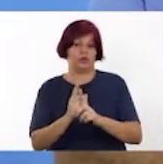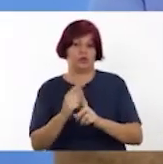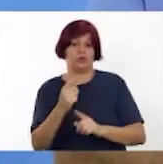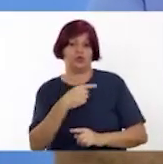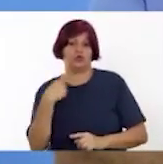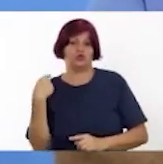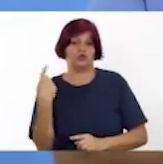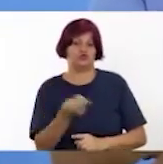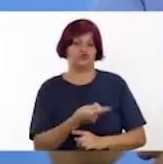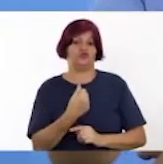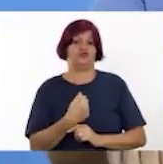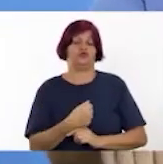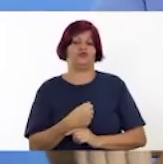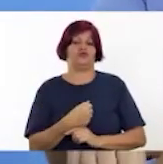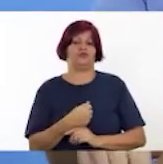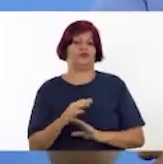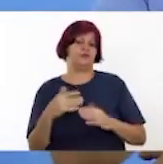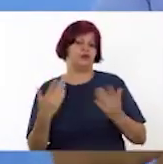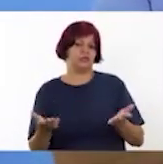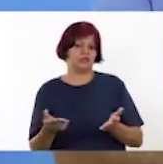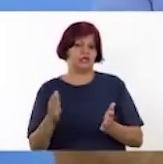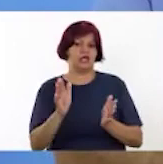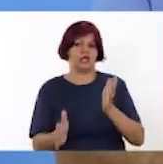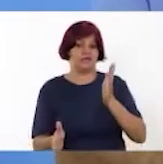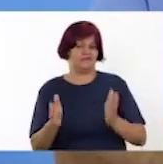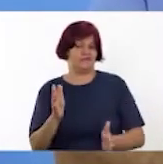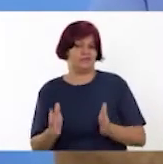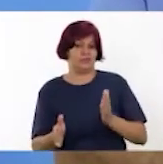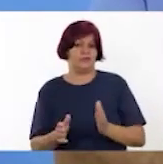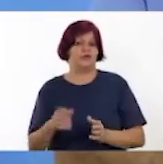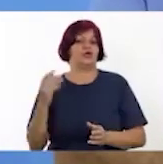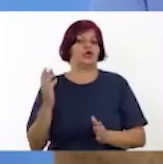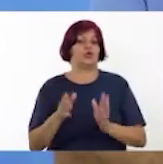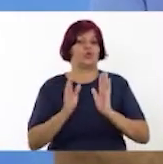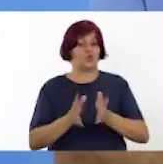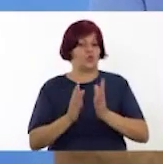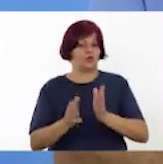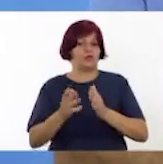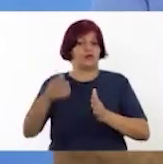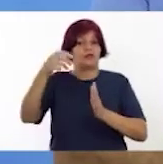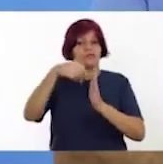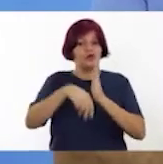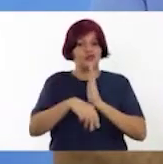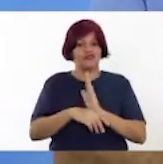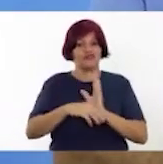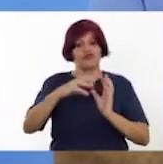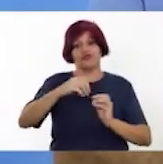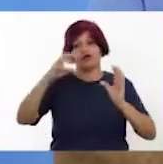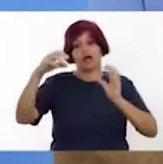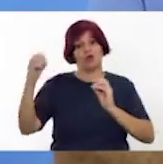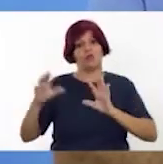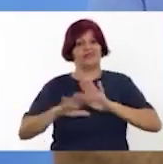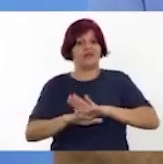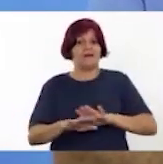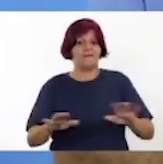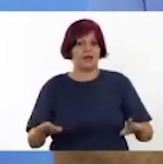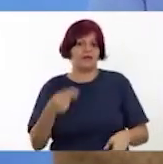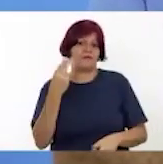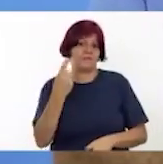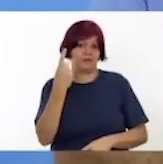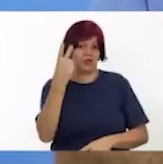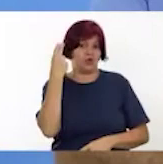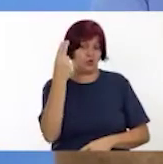nosotros vamos a hacer o vamos a realizar en esta etapa un repaso y profundización de la geometría plana, que fue la primera unidad que ustedes dieron en